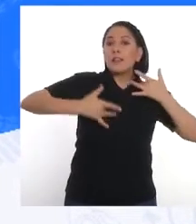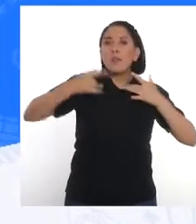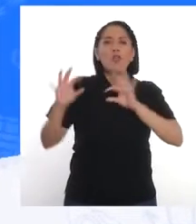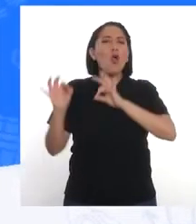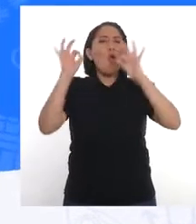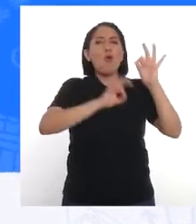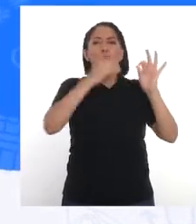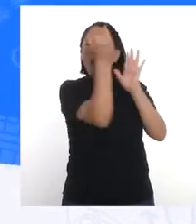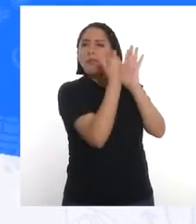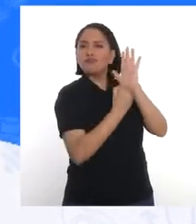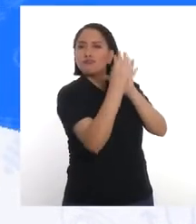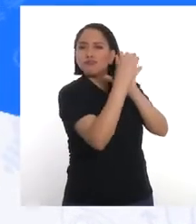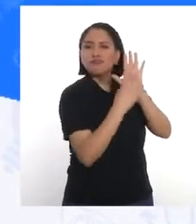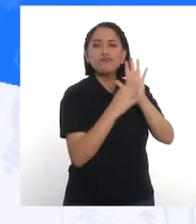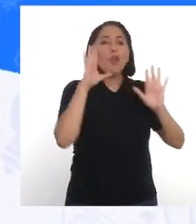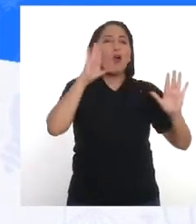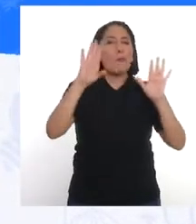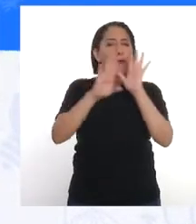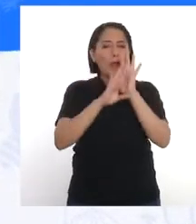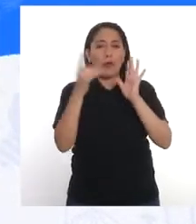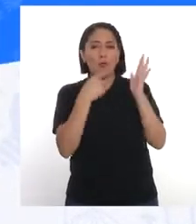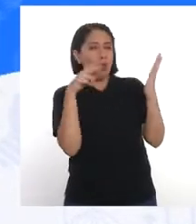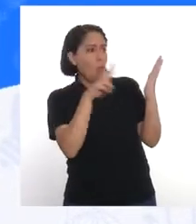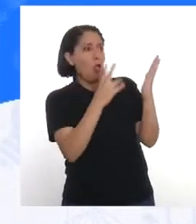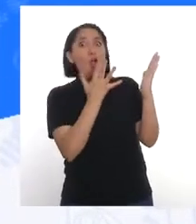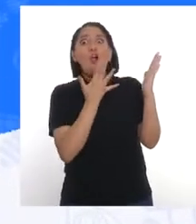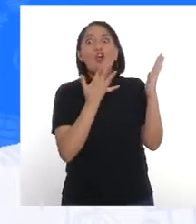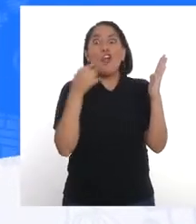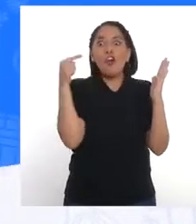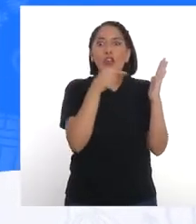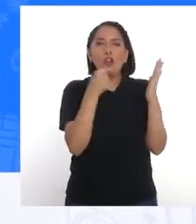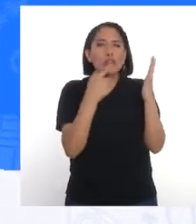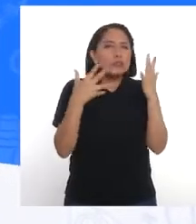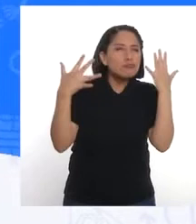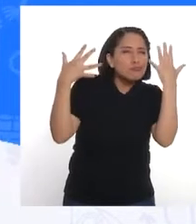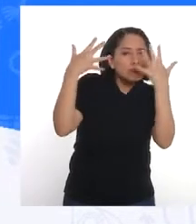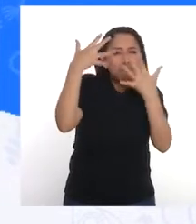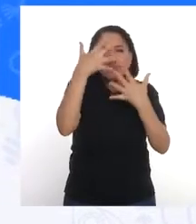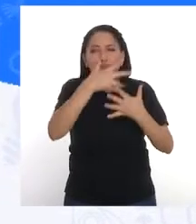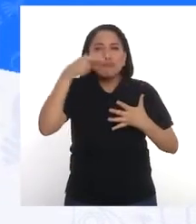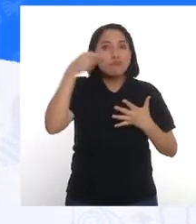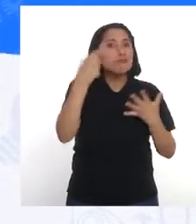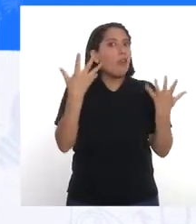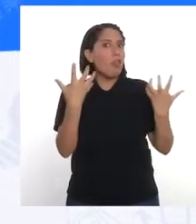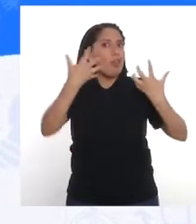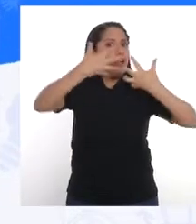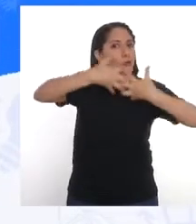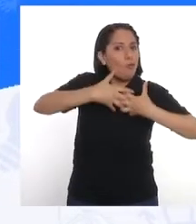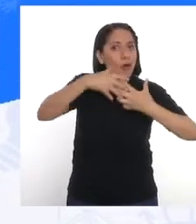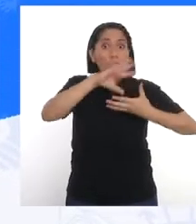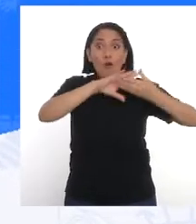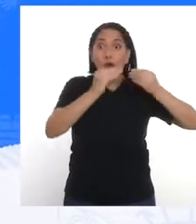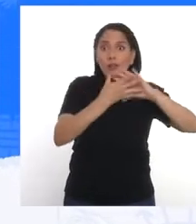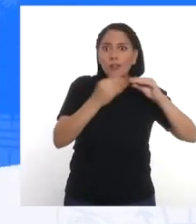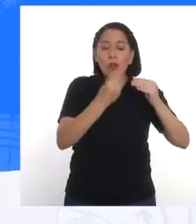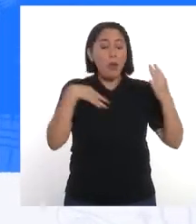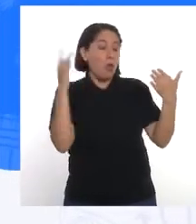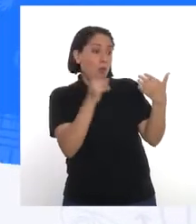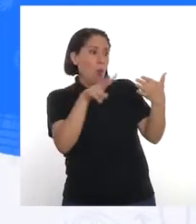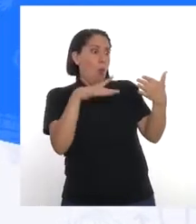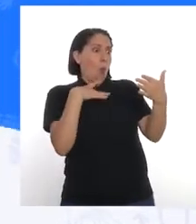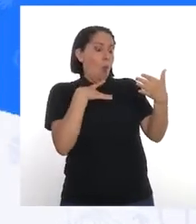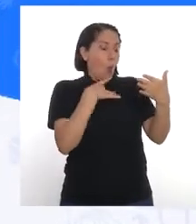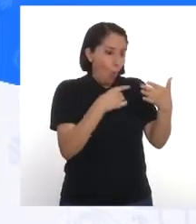cómics suelen pasar lo mismo. Por ejemplo, se ven colores relacionados con la trama que esté desarrollando. Esto para causar un mayor